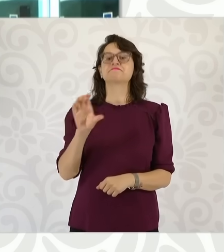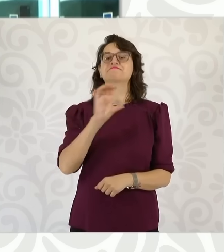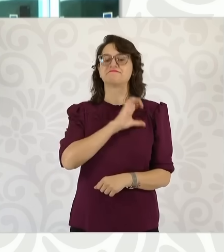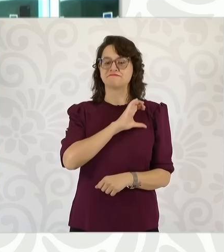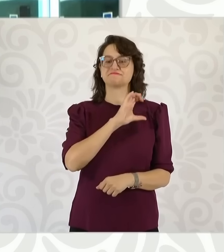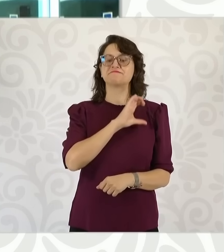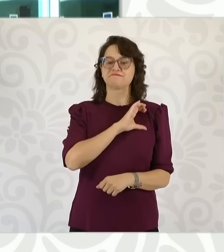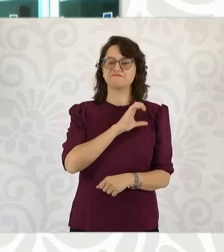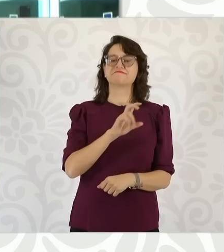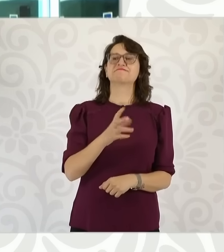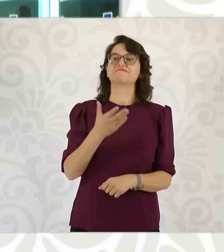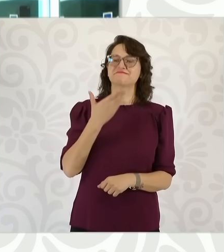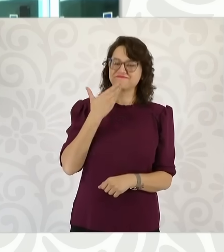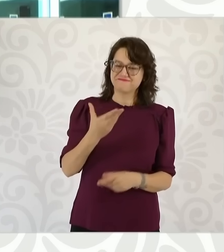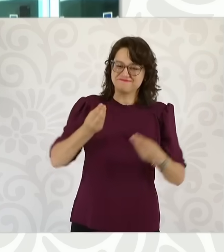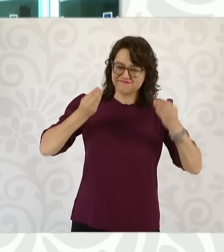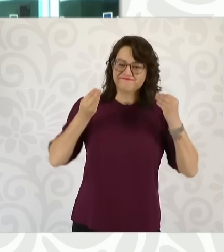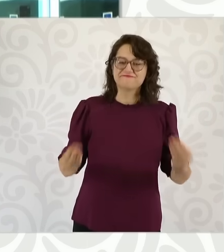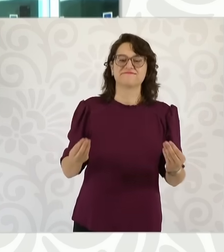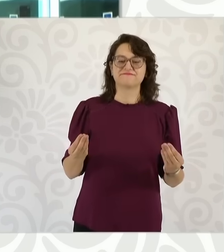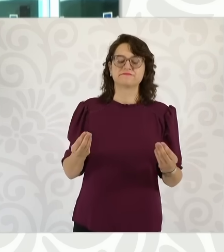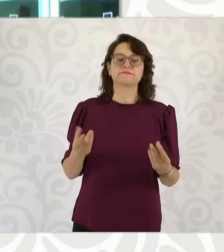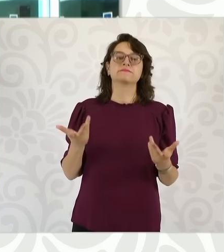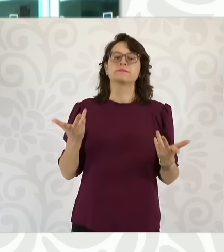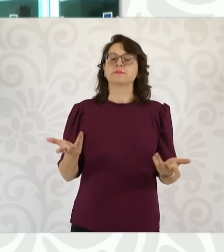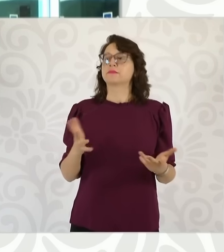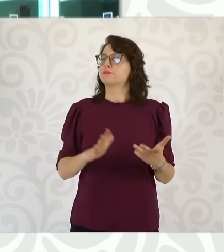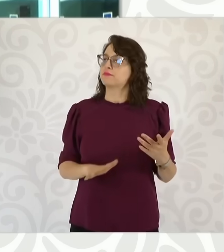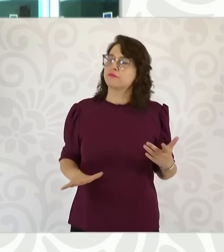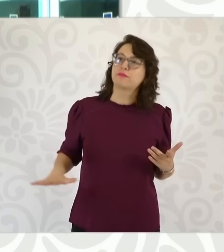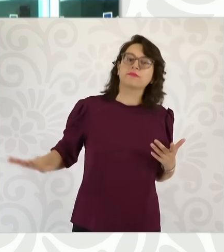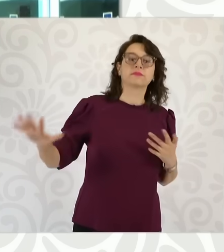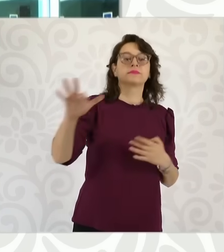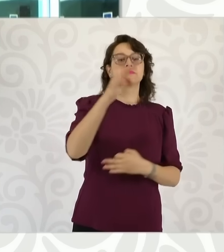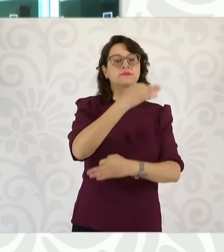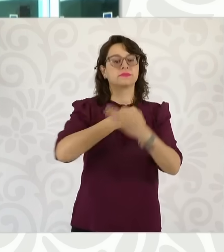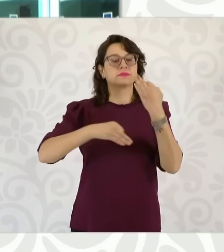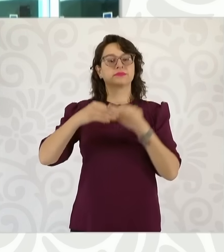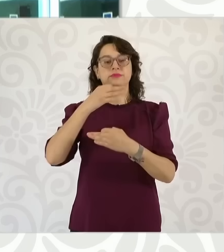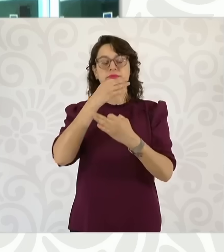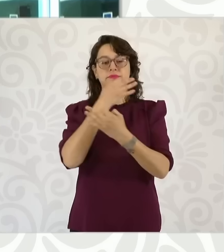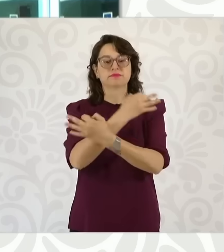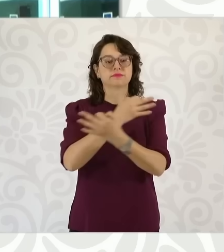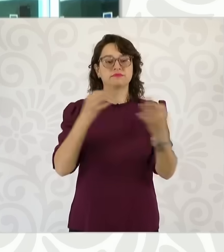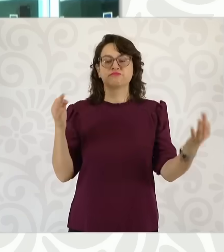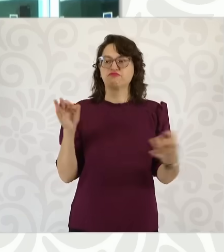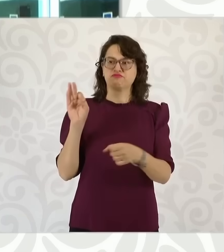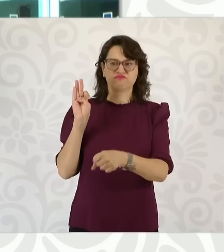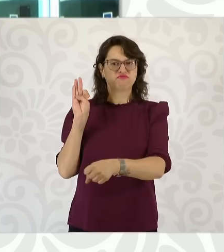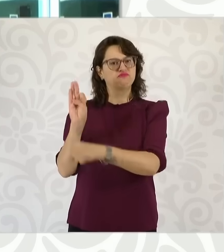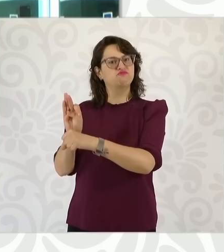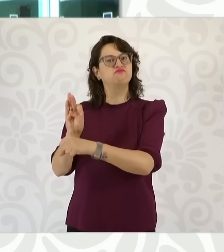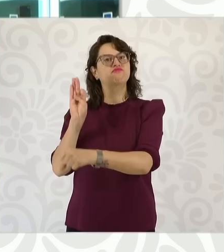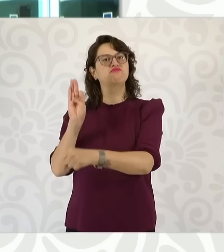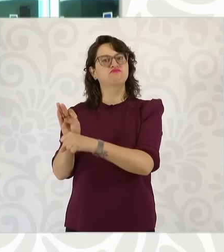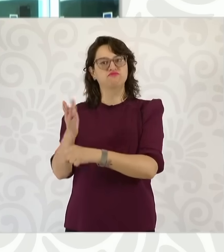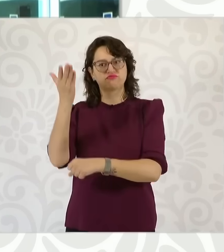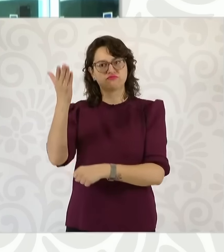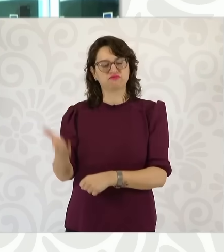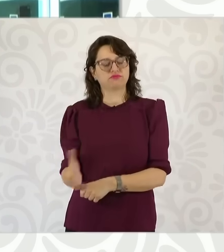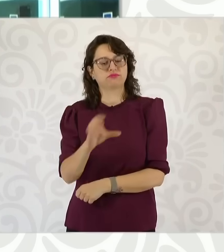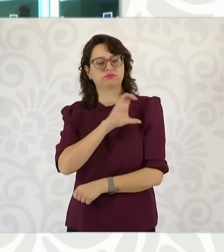bien mucho, y quiero que se sepa en toda la República todo nuestro respaldo, todo nuestro apoyo y nuestro